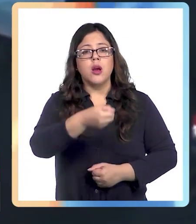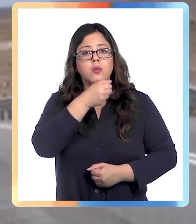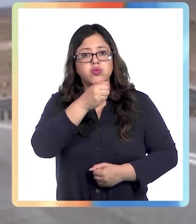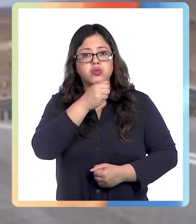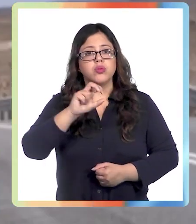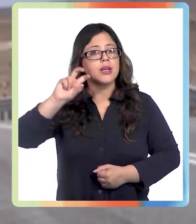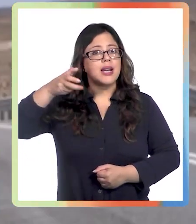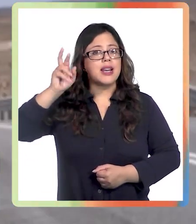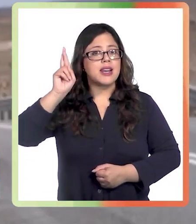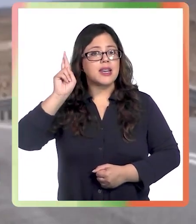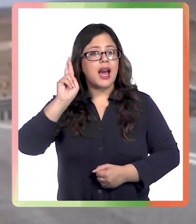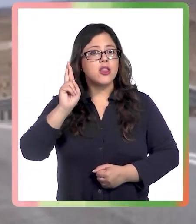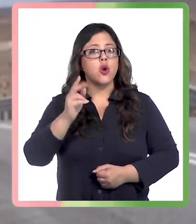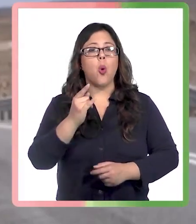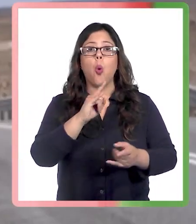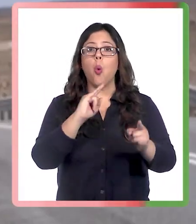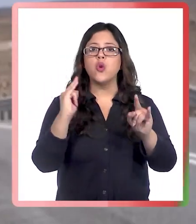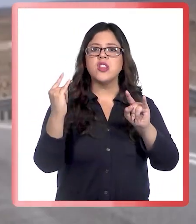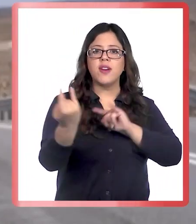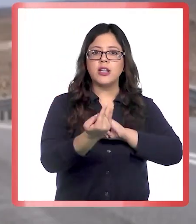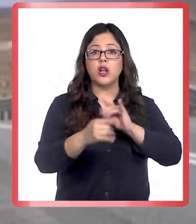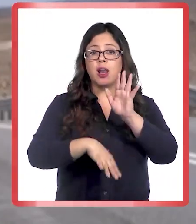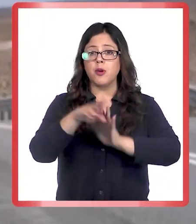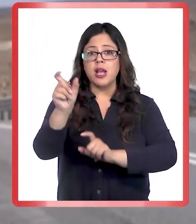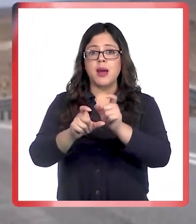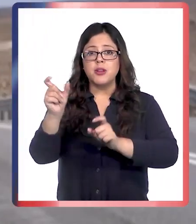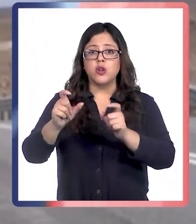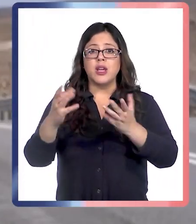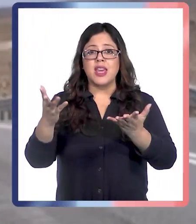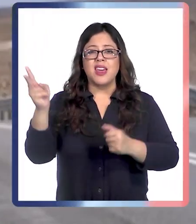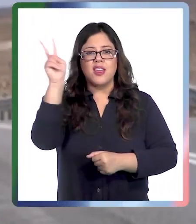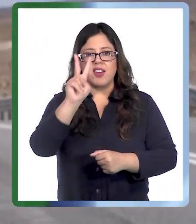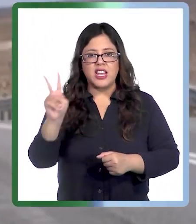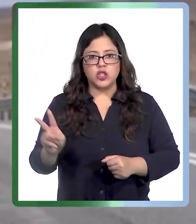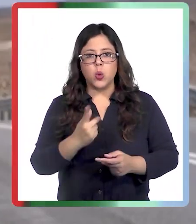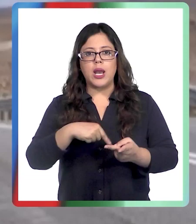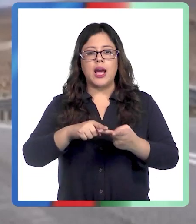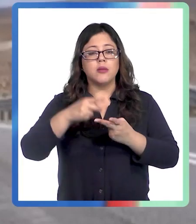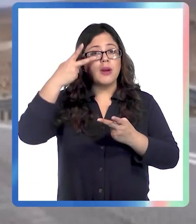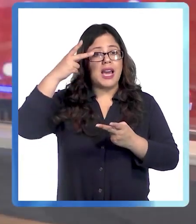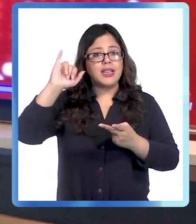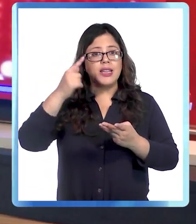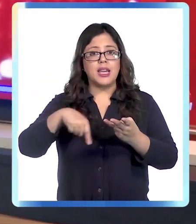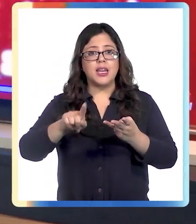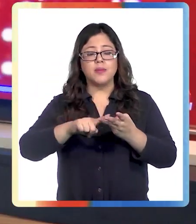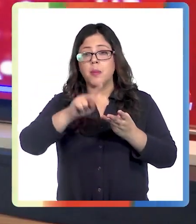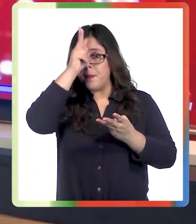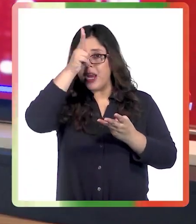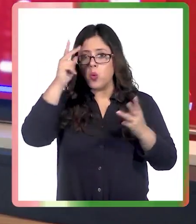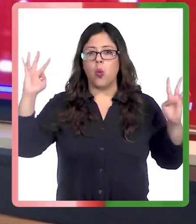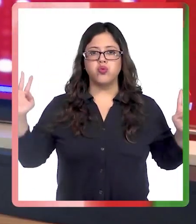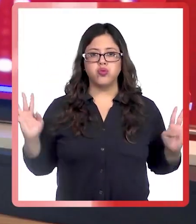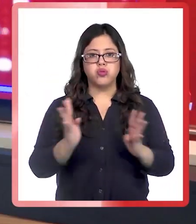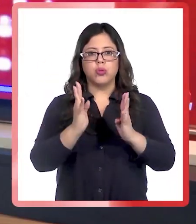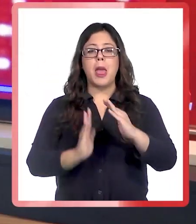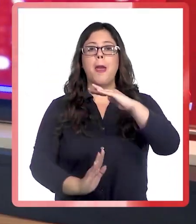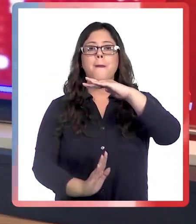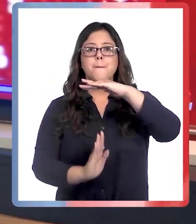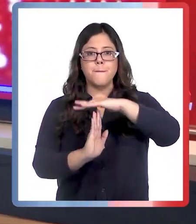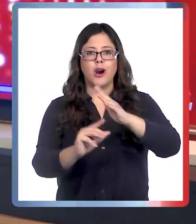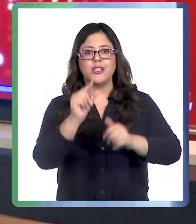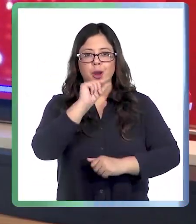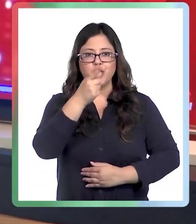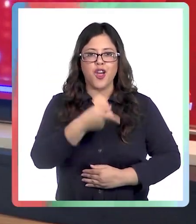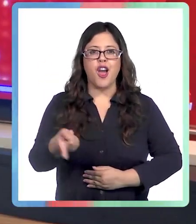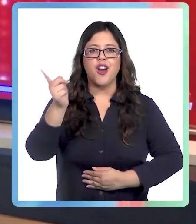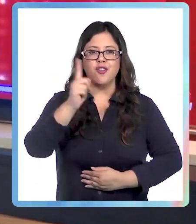La mayor cantidad de personas han llegado de Venezuela, Haití y Perú. Hacemos la pausa y regresamos de